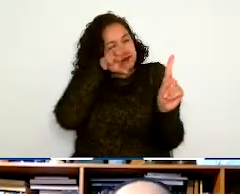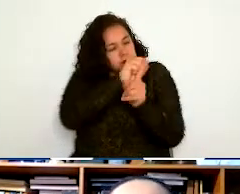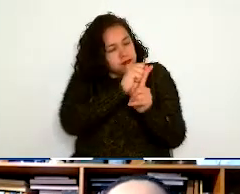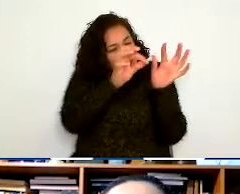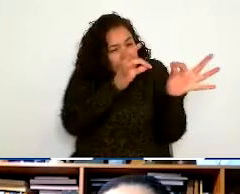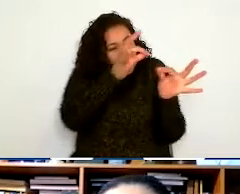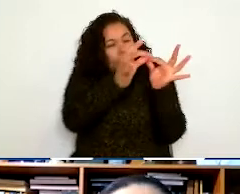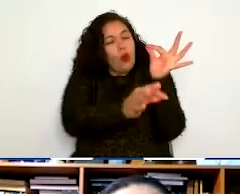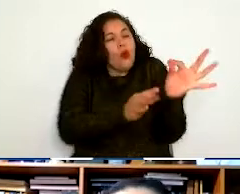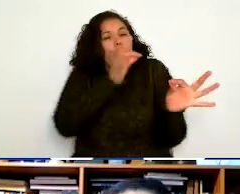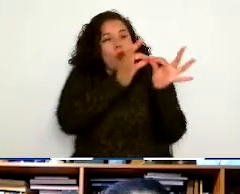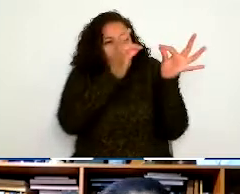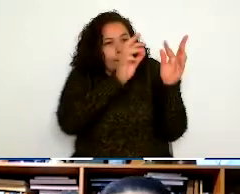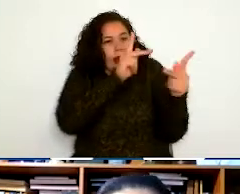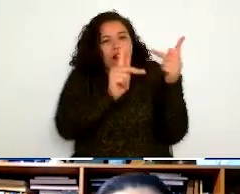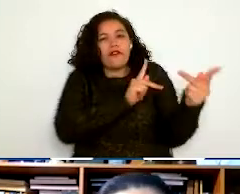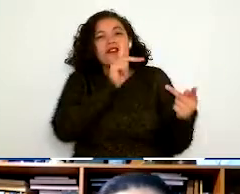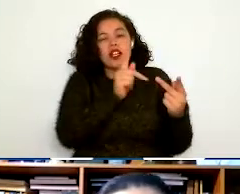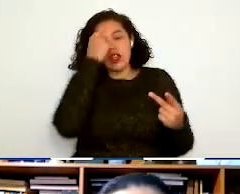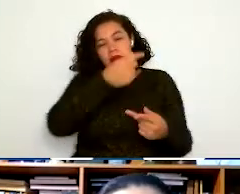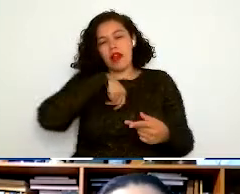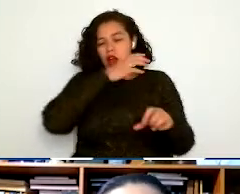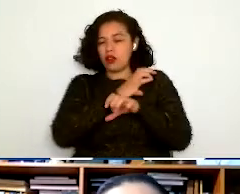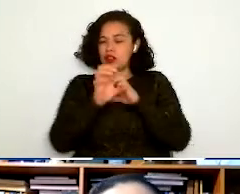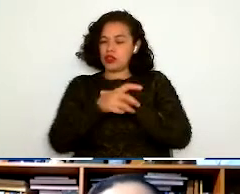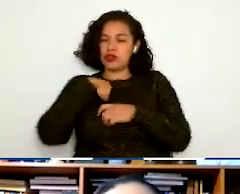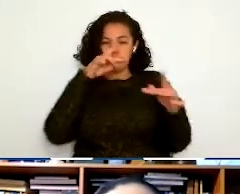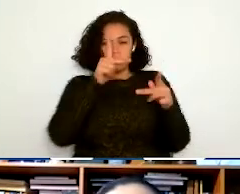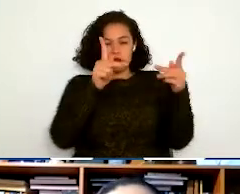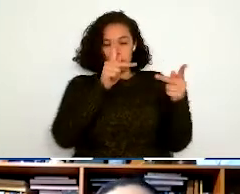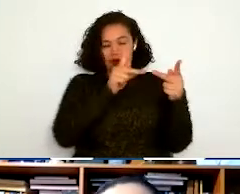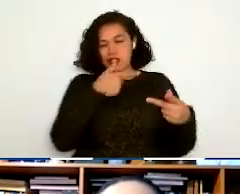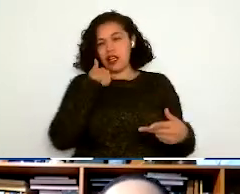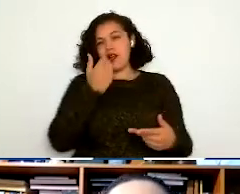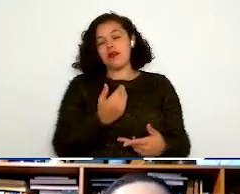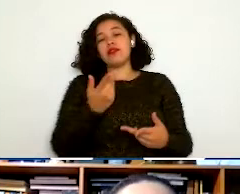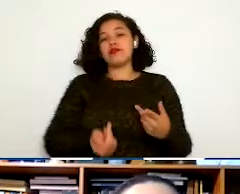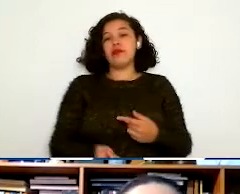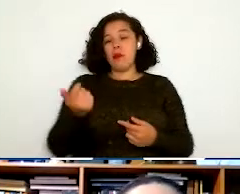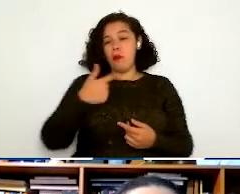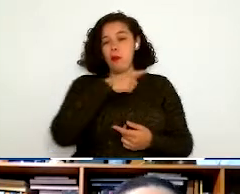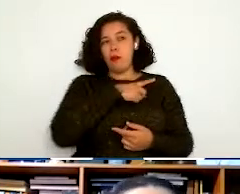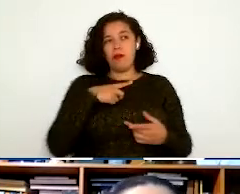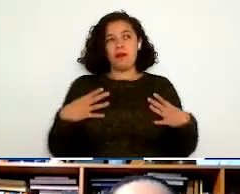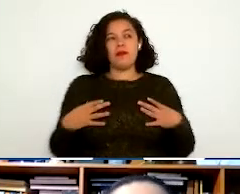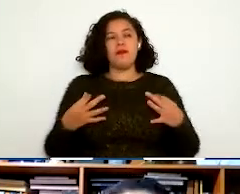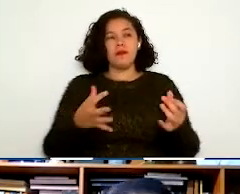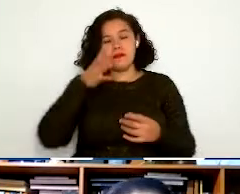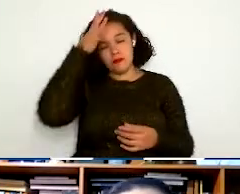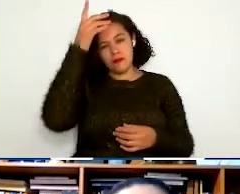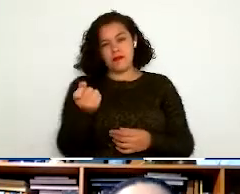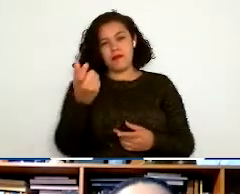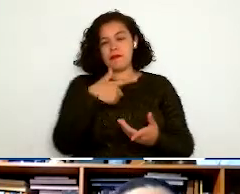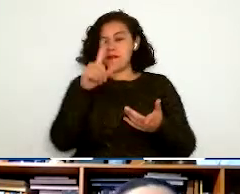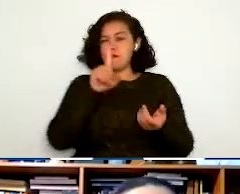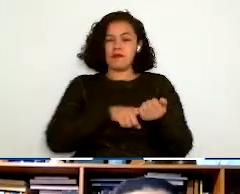esa calidad en algún aspecto de nuestra vida. Entonces, lo primero que hay que entender es que la calidad es ese concepto inherente